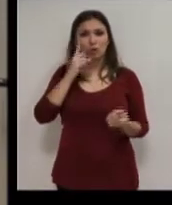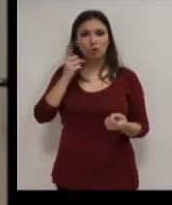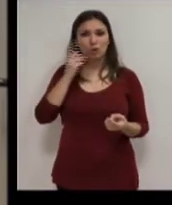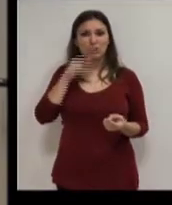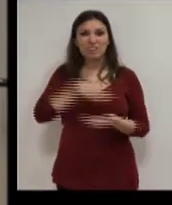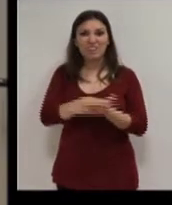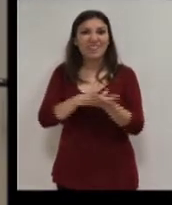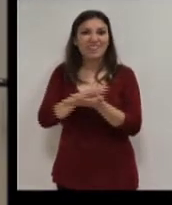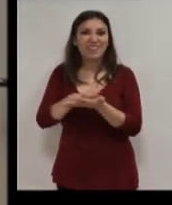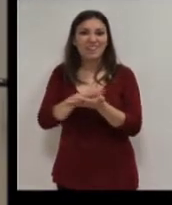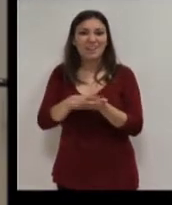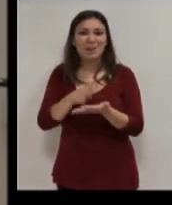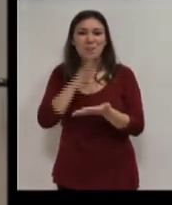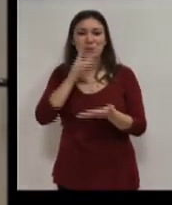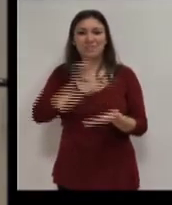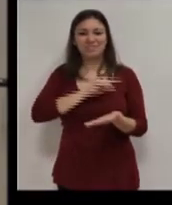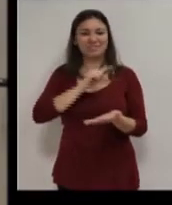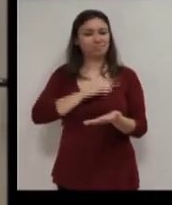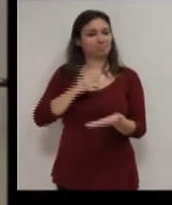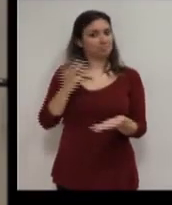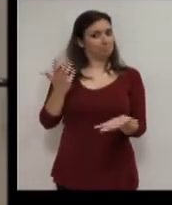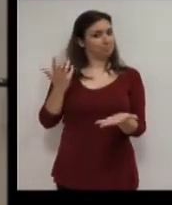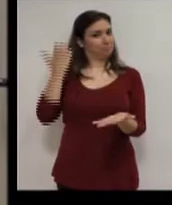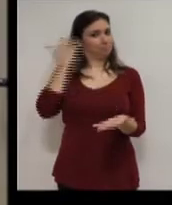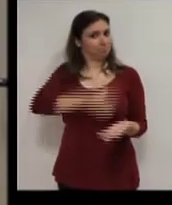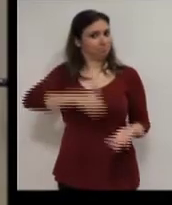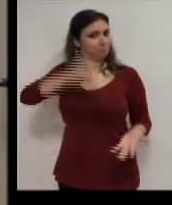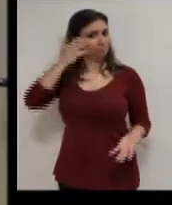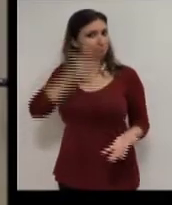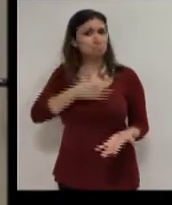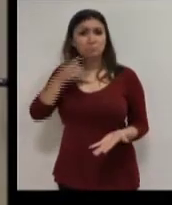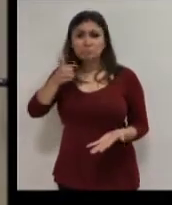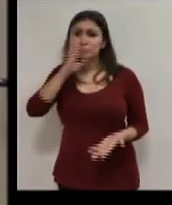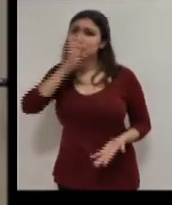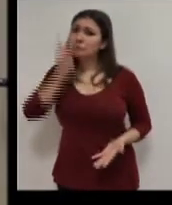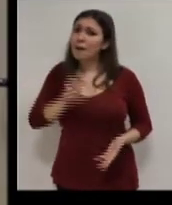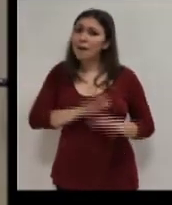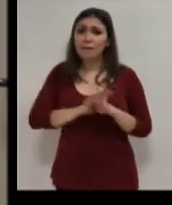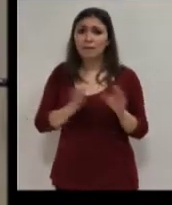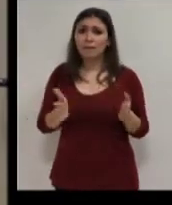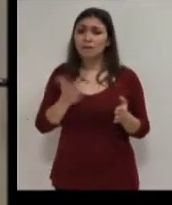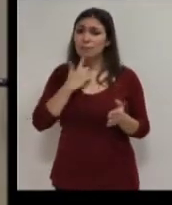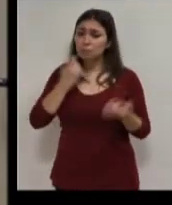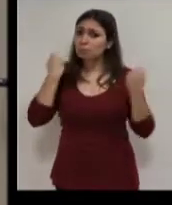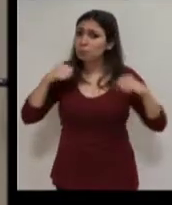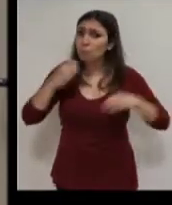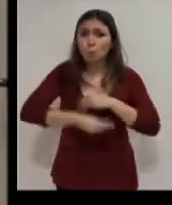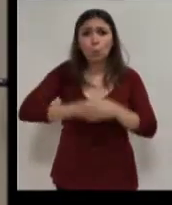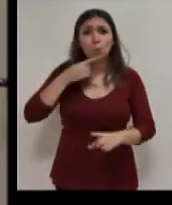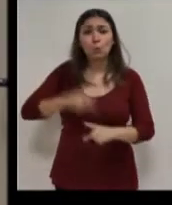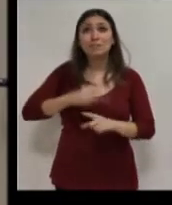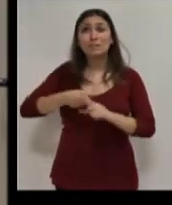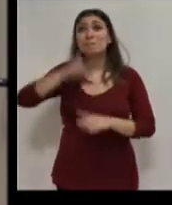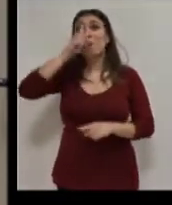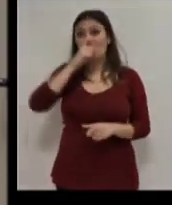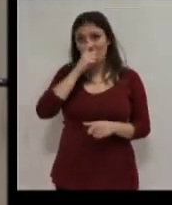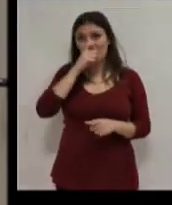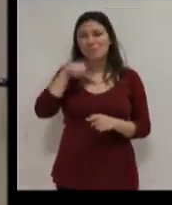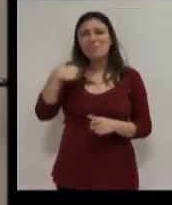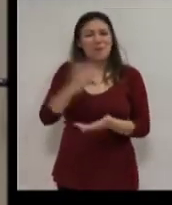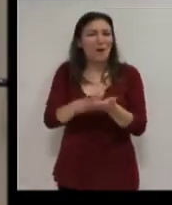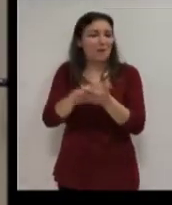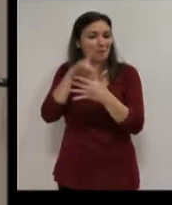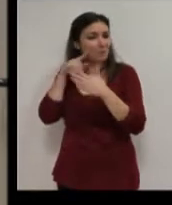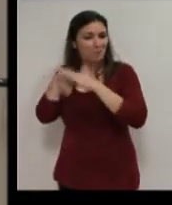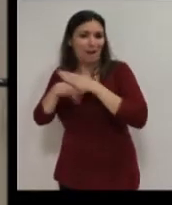dispositivos que algunos, yo no sé si saldrán en el coloquio, por rupestres que parezcan, no dejan de ser útiles y prácticos. Y me